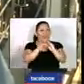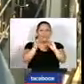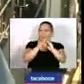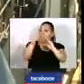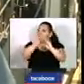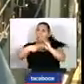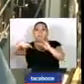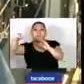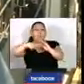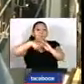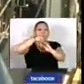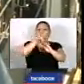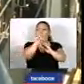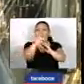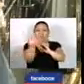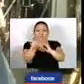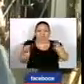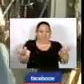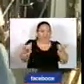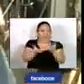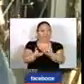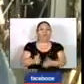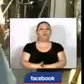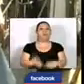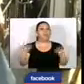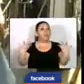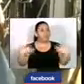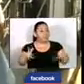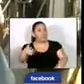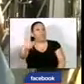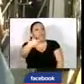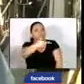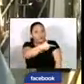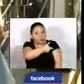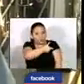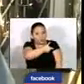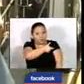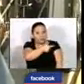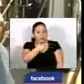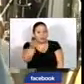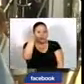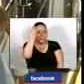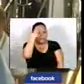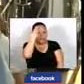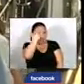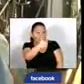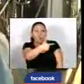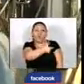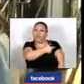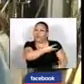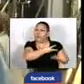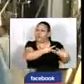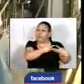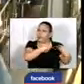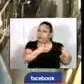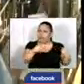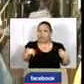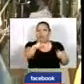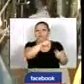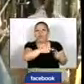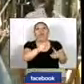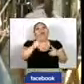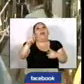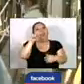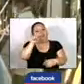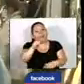y no se aglomere si no fuera necesario. Hasta que todos estemos inmunizados y se conozca la eficacia total de la vacuna en la población, hasta